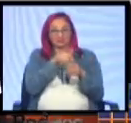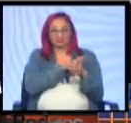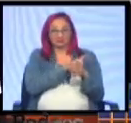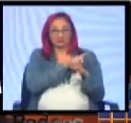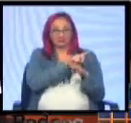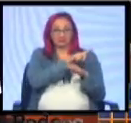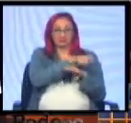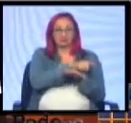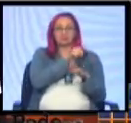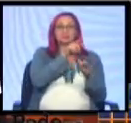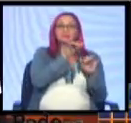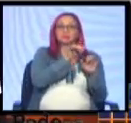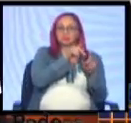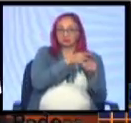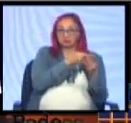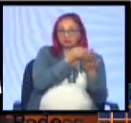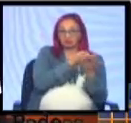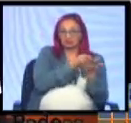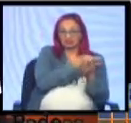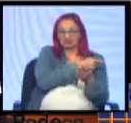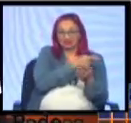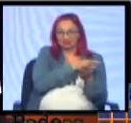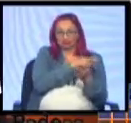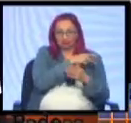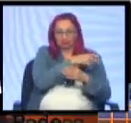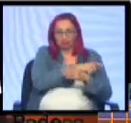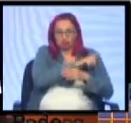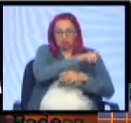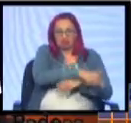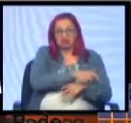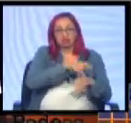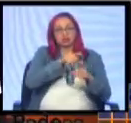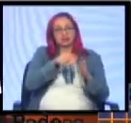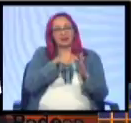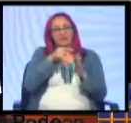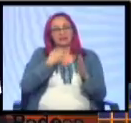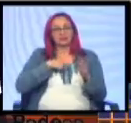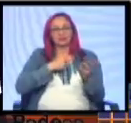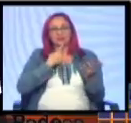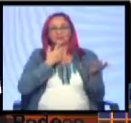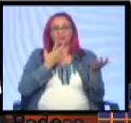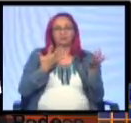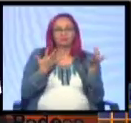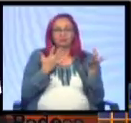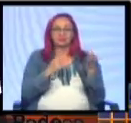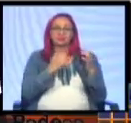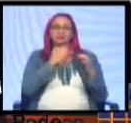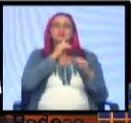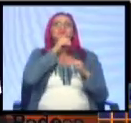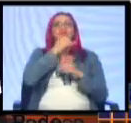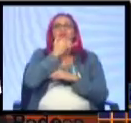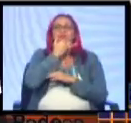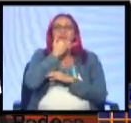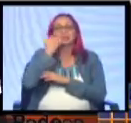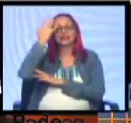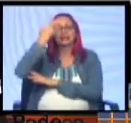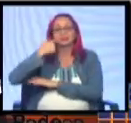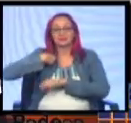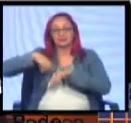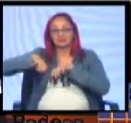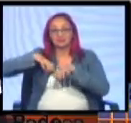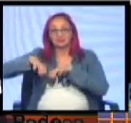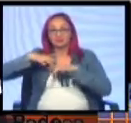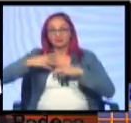como los que financian a estas loterías. A veces caemos nosotros en el error de considerar que la actividad